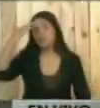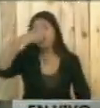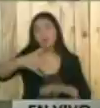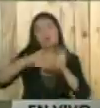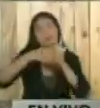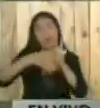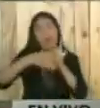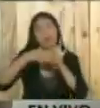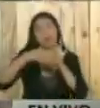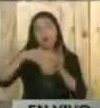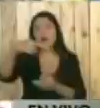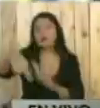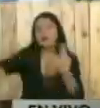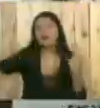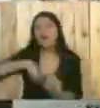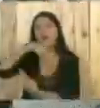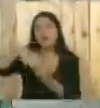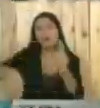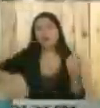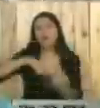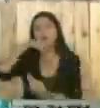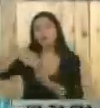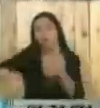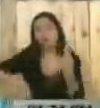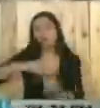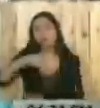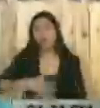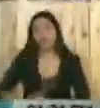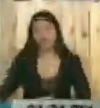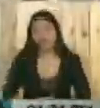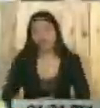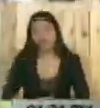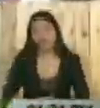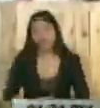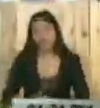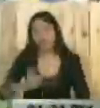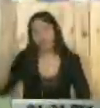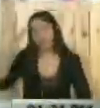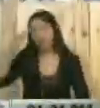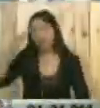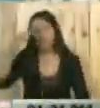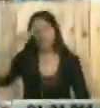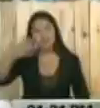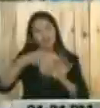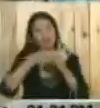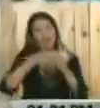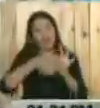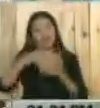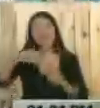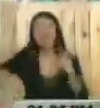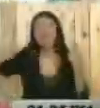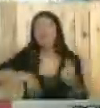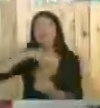¡Saludo solidario y revolucionario! ¡Saludo